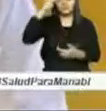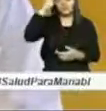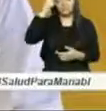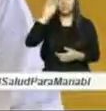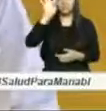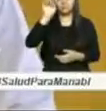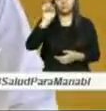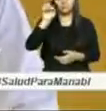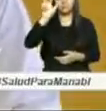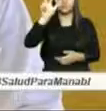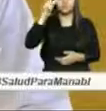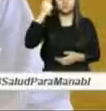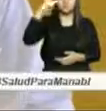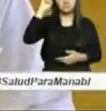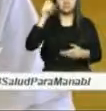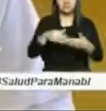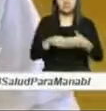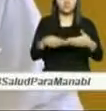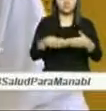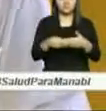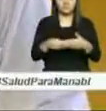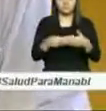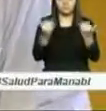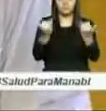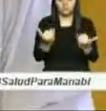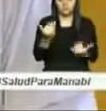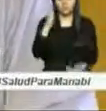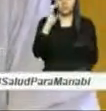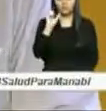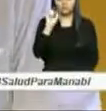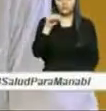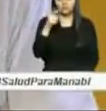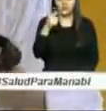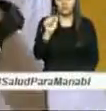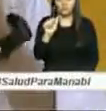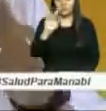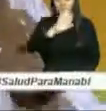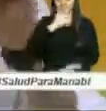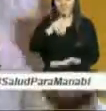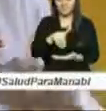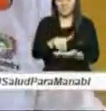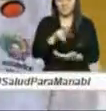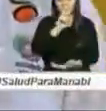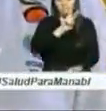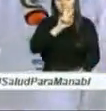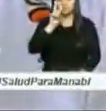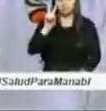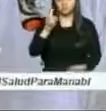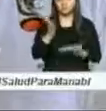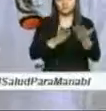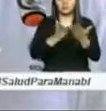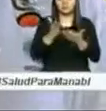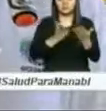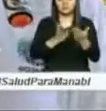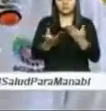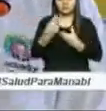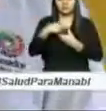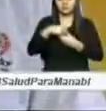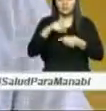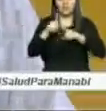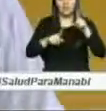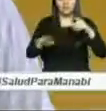4.3 millones de dólares, desde hoy Tosagua tiene un centro que atiende 22 servicios, incluidos algunos